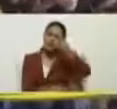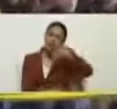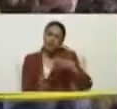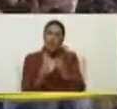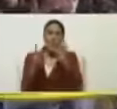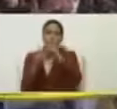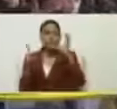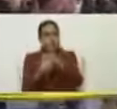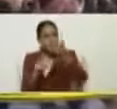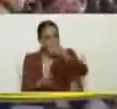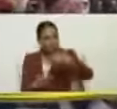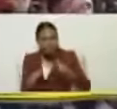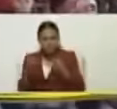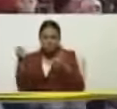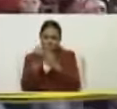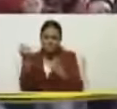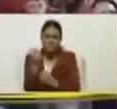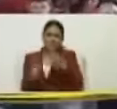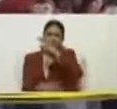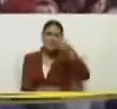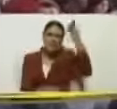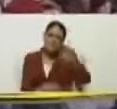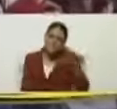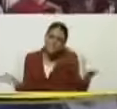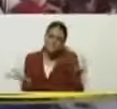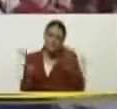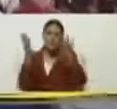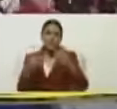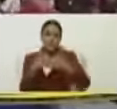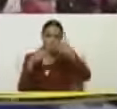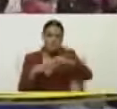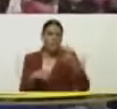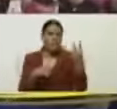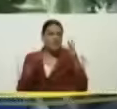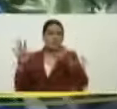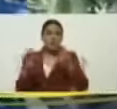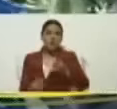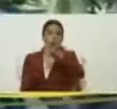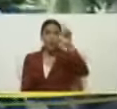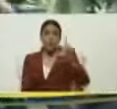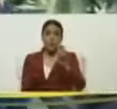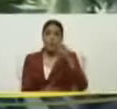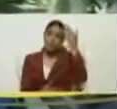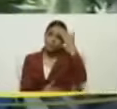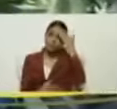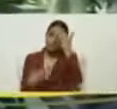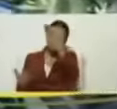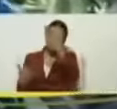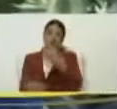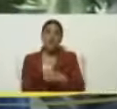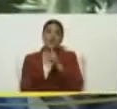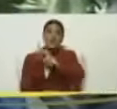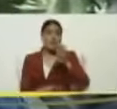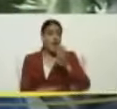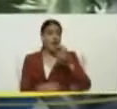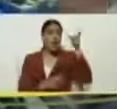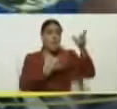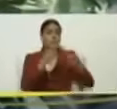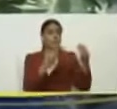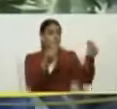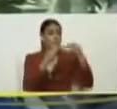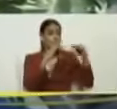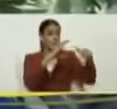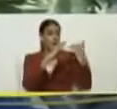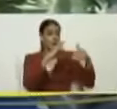es un sector que le va a demostrar a ustedes la gran lealtad este próximo 28 de julio. La gente nos entregó papelitos, nos dio mensajes